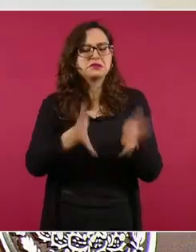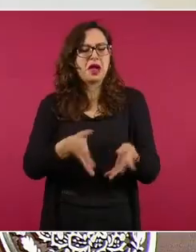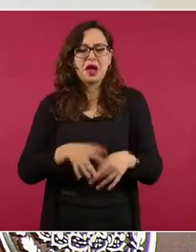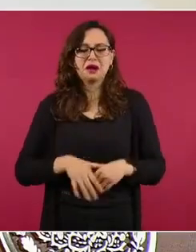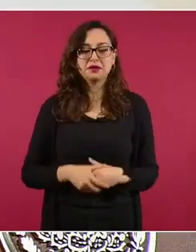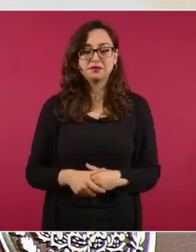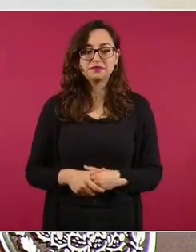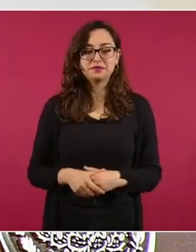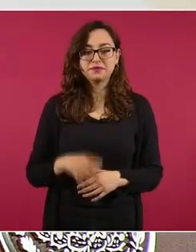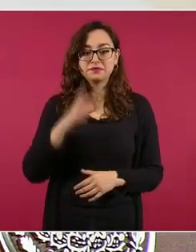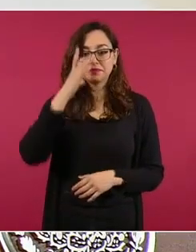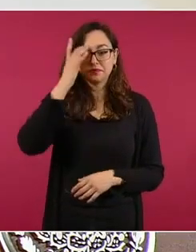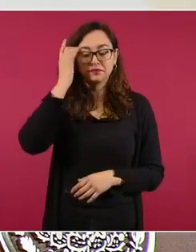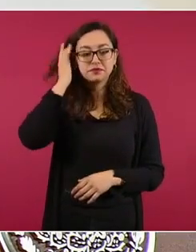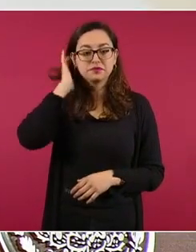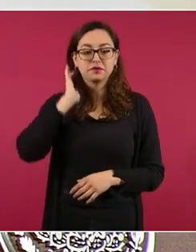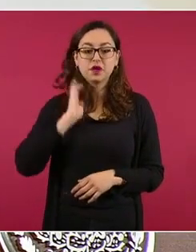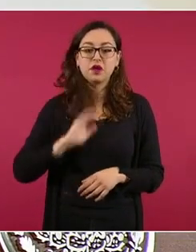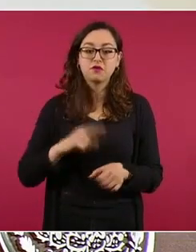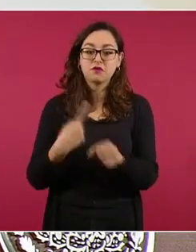de que tiroide, pues sí,